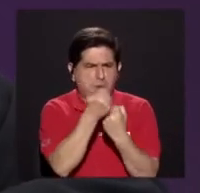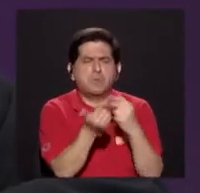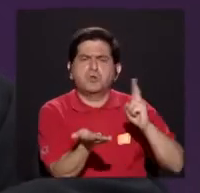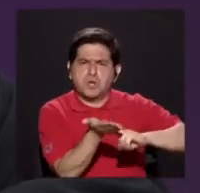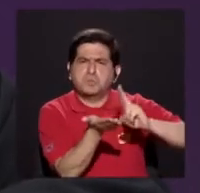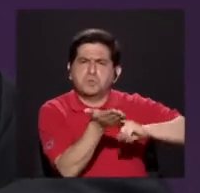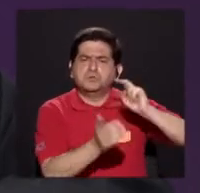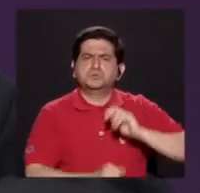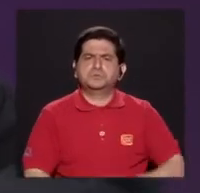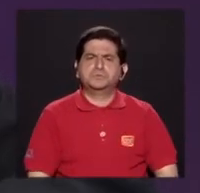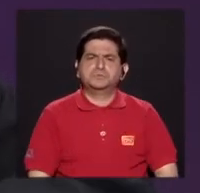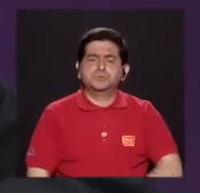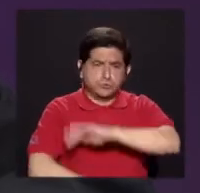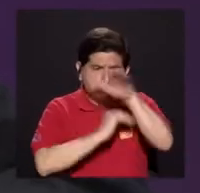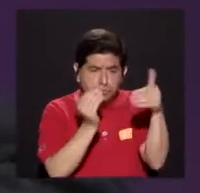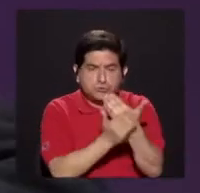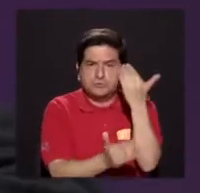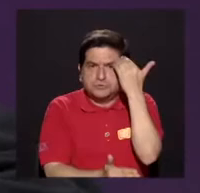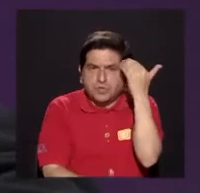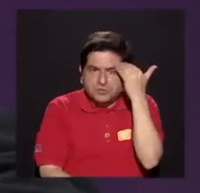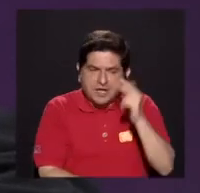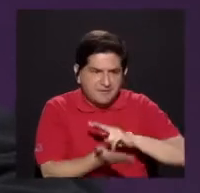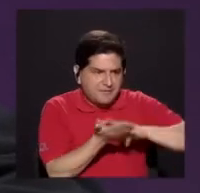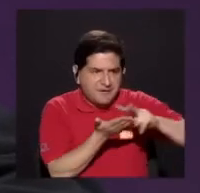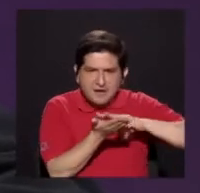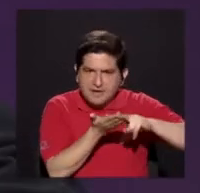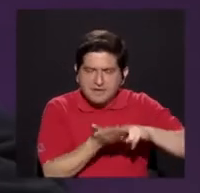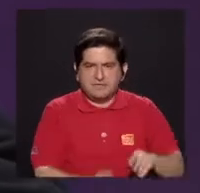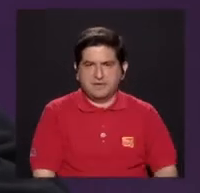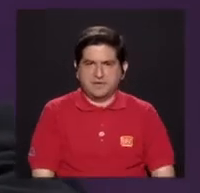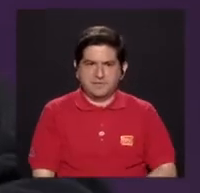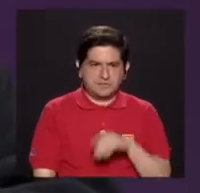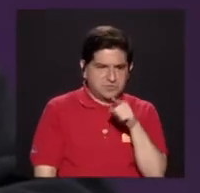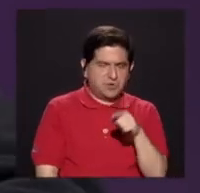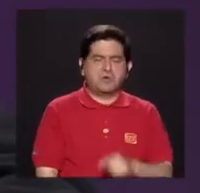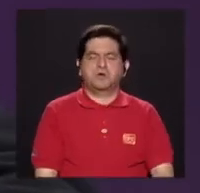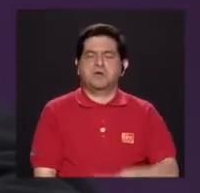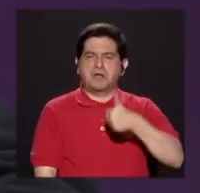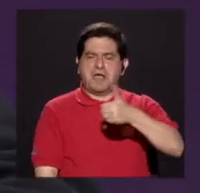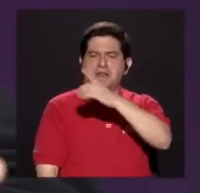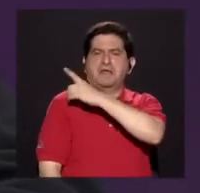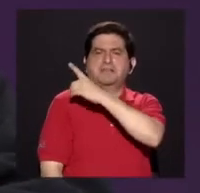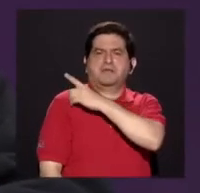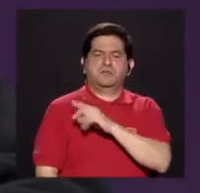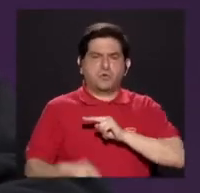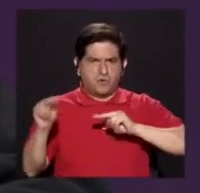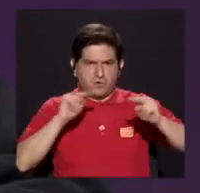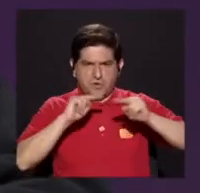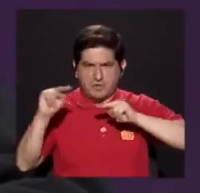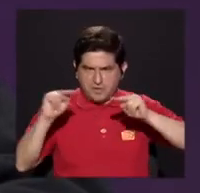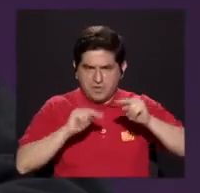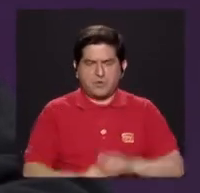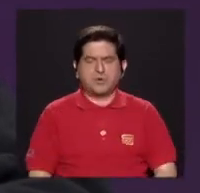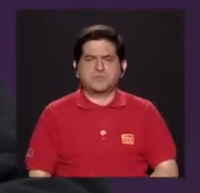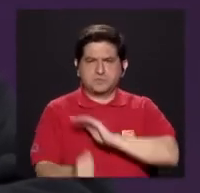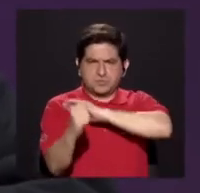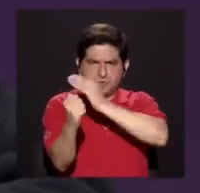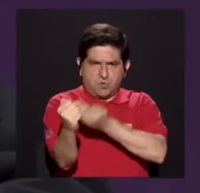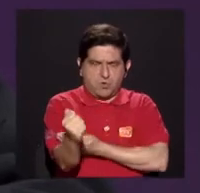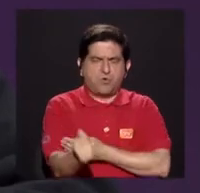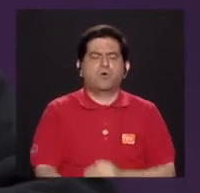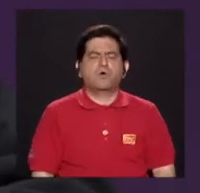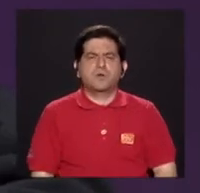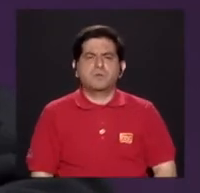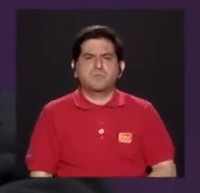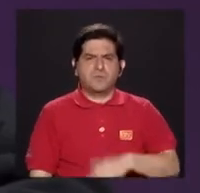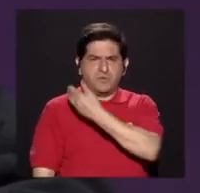impuestos. Si todos sabíamos que si Liberación llegaba al directorio, De la negociación con el Ejecutivo era, sí a los